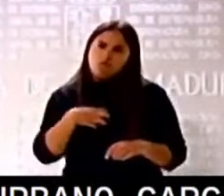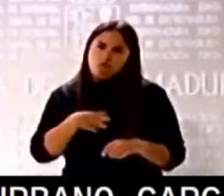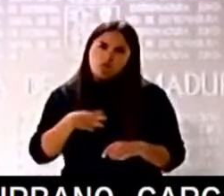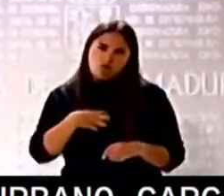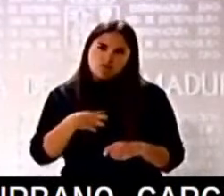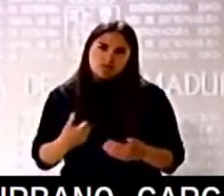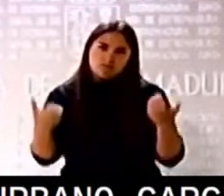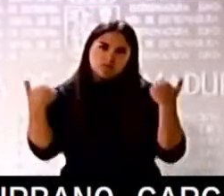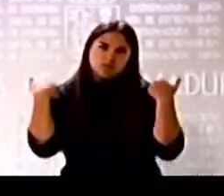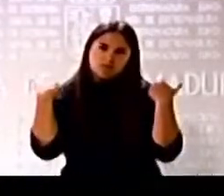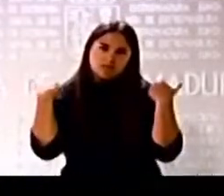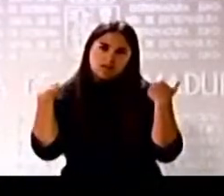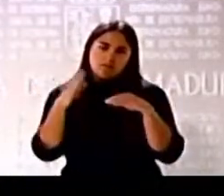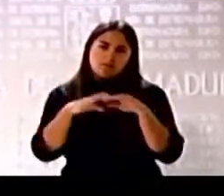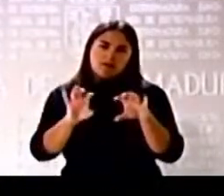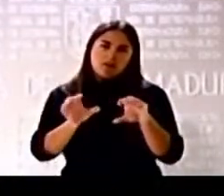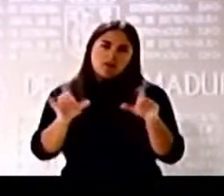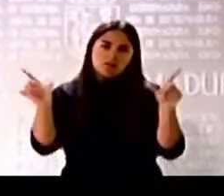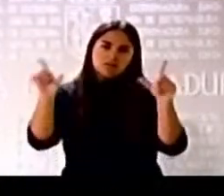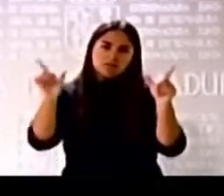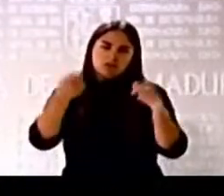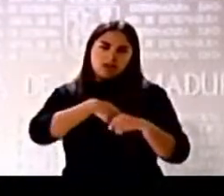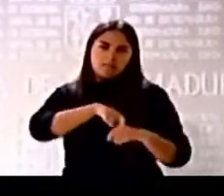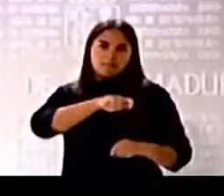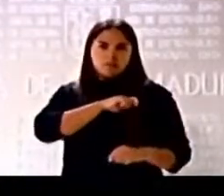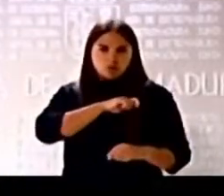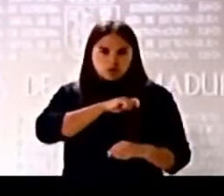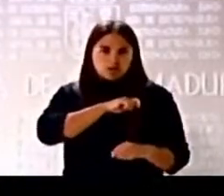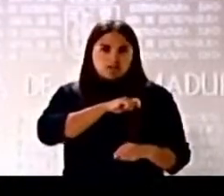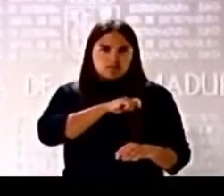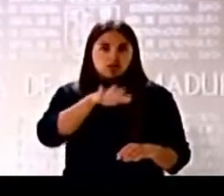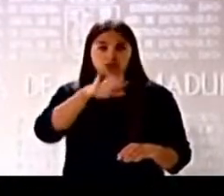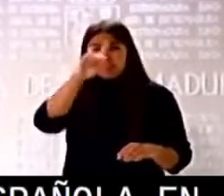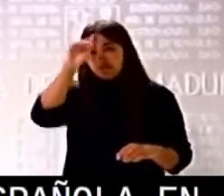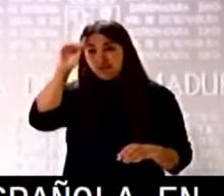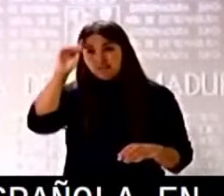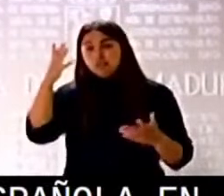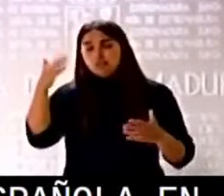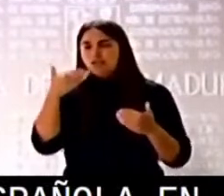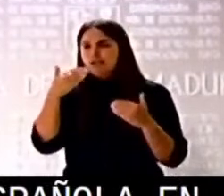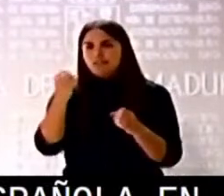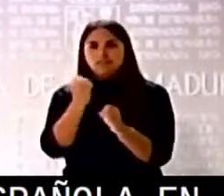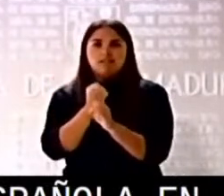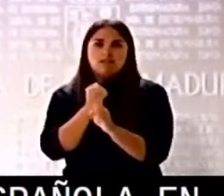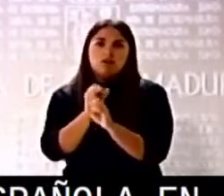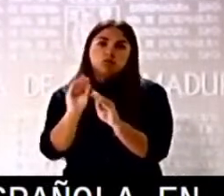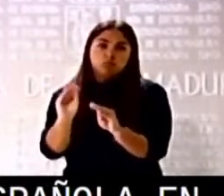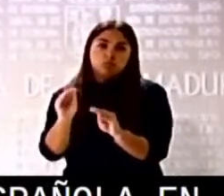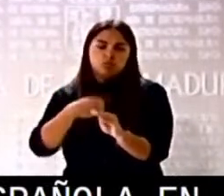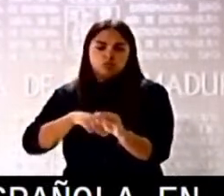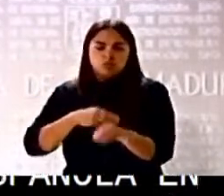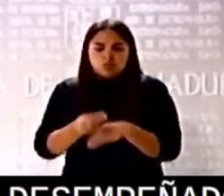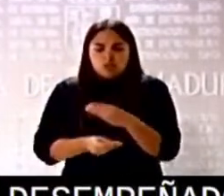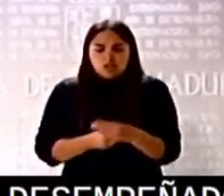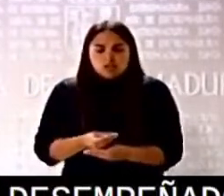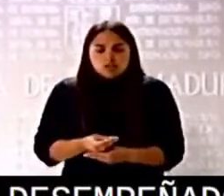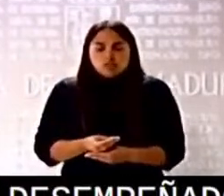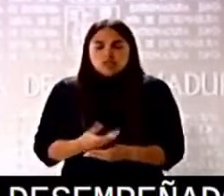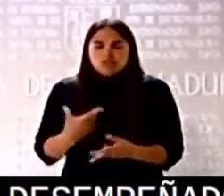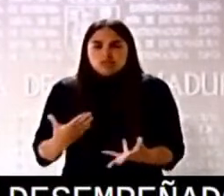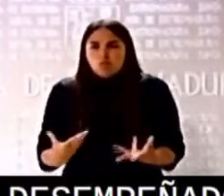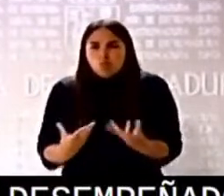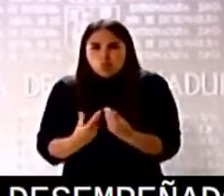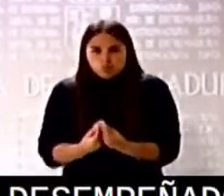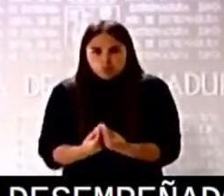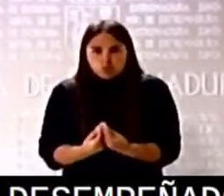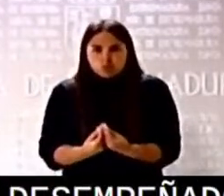y responsabilidades en Radio Televisión Española en Madrid. Agradecerle su trabajo, el que hemos desempeñado, el que desempeñamos juntos